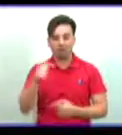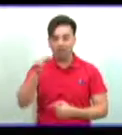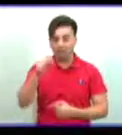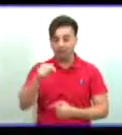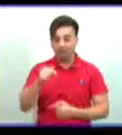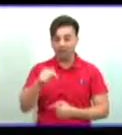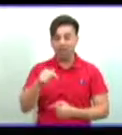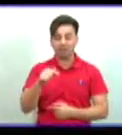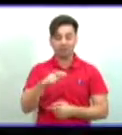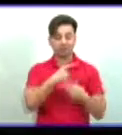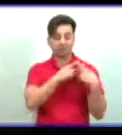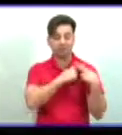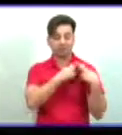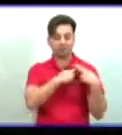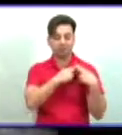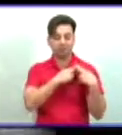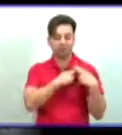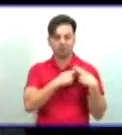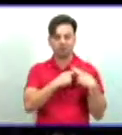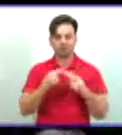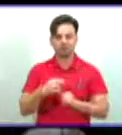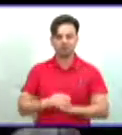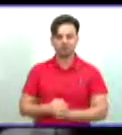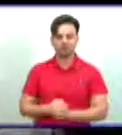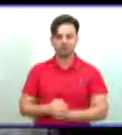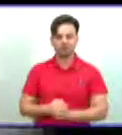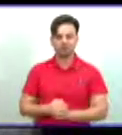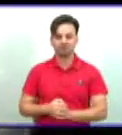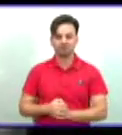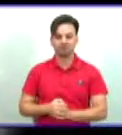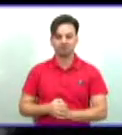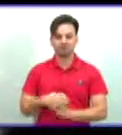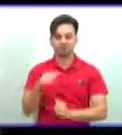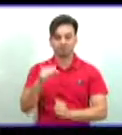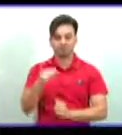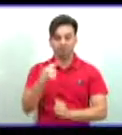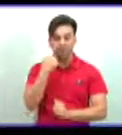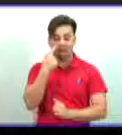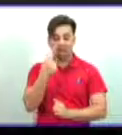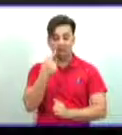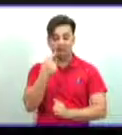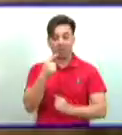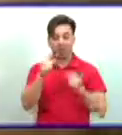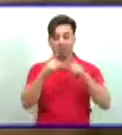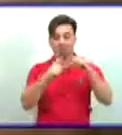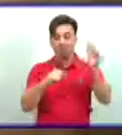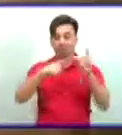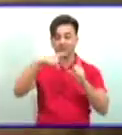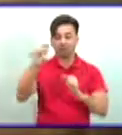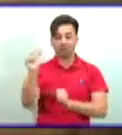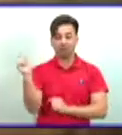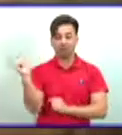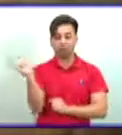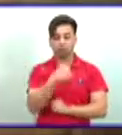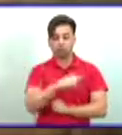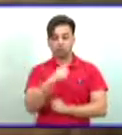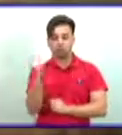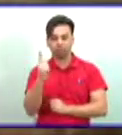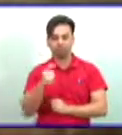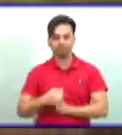y el meteorito, dando como resultado a las increíbles estrellas fugaces. Nos